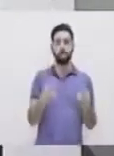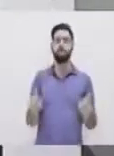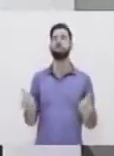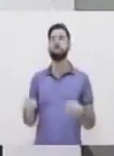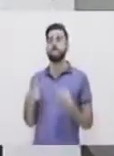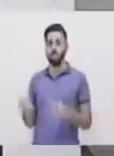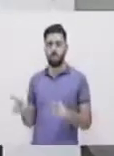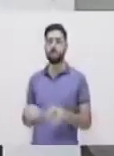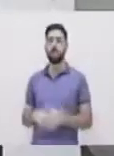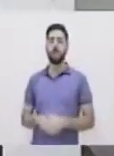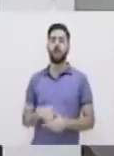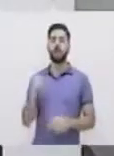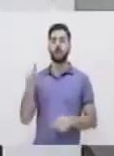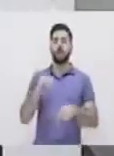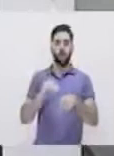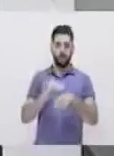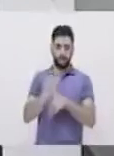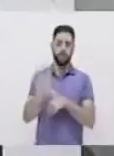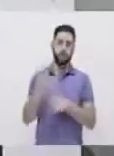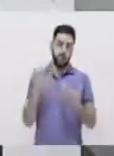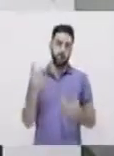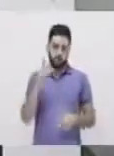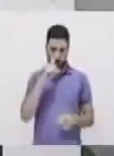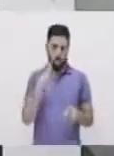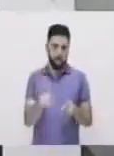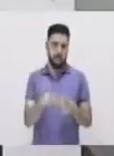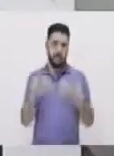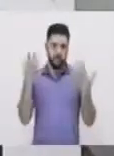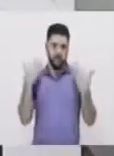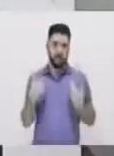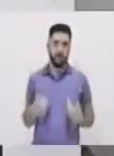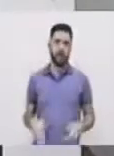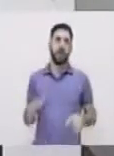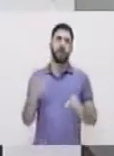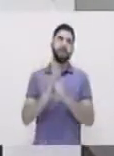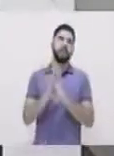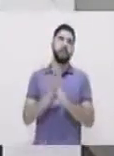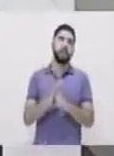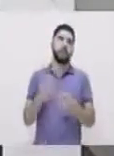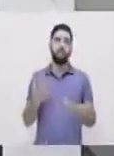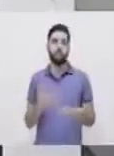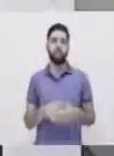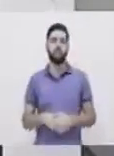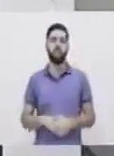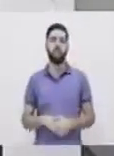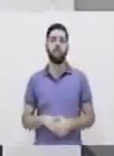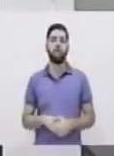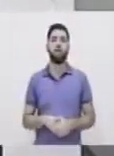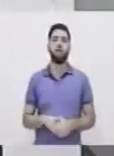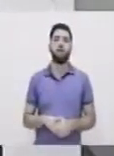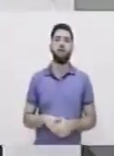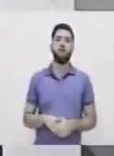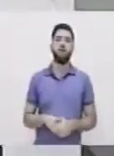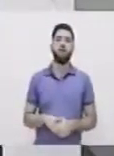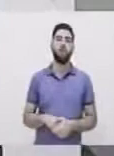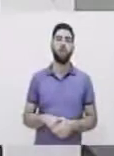la música también influye en nuestras emociones, ¿verdad? Si oímos una música un